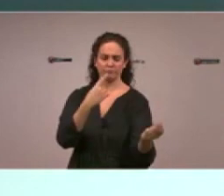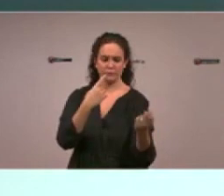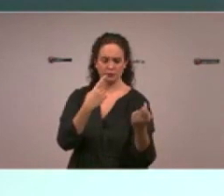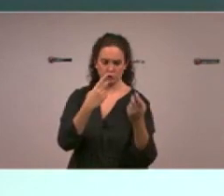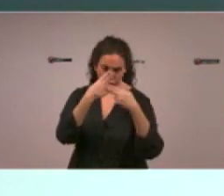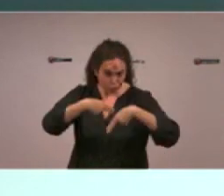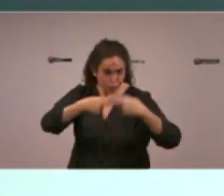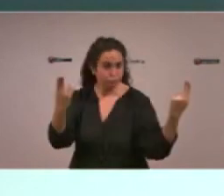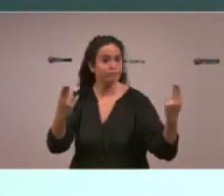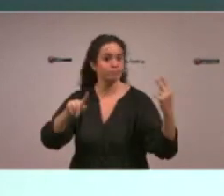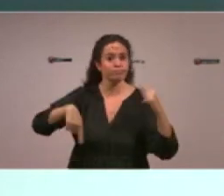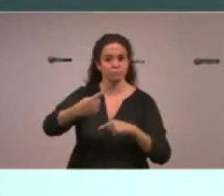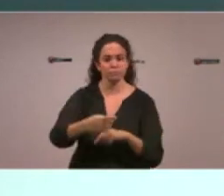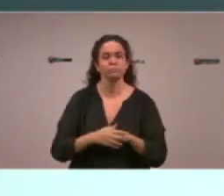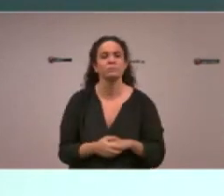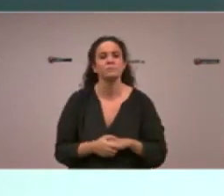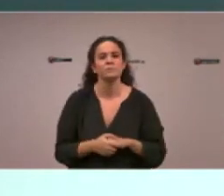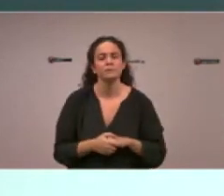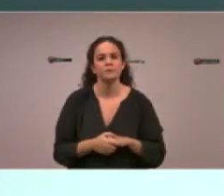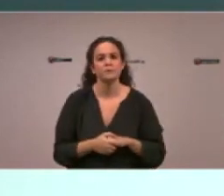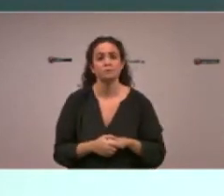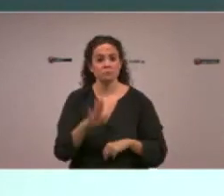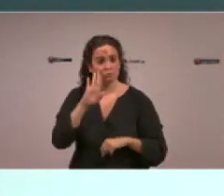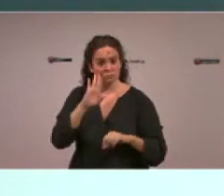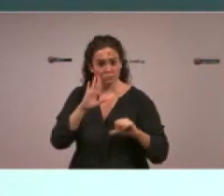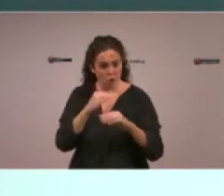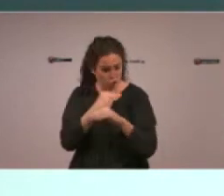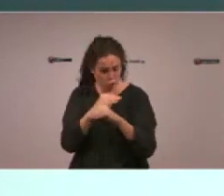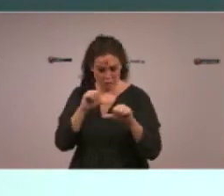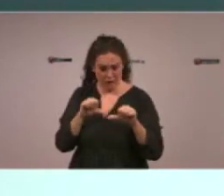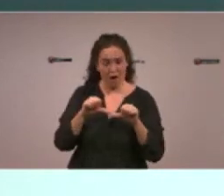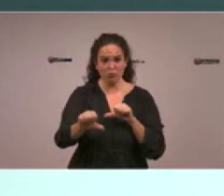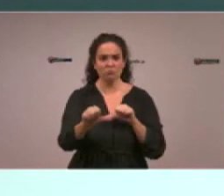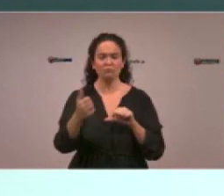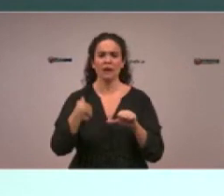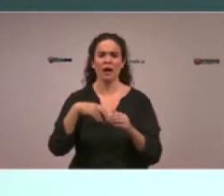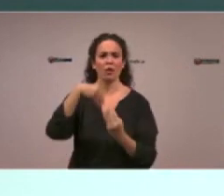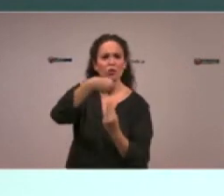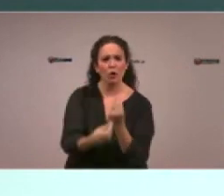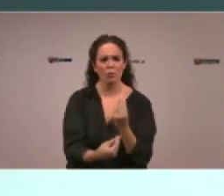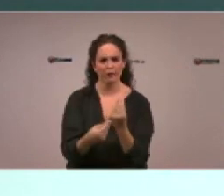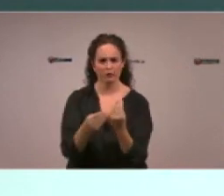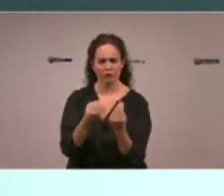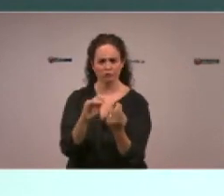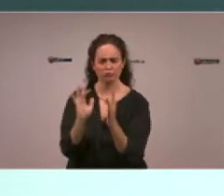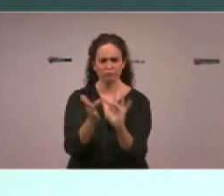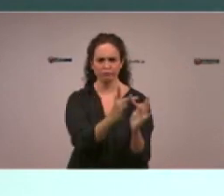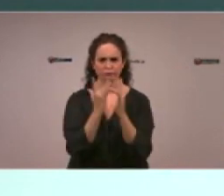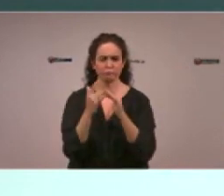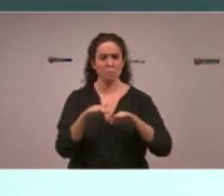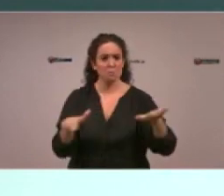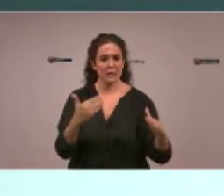hacerlo público. Y desde entonces el documento ha sido contrastado tanto con la mesa de diálogo